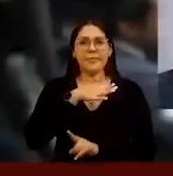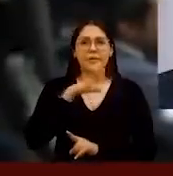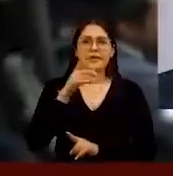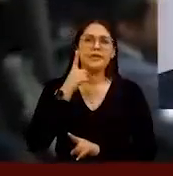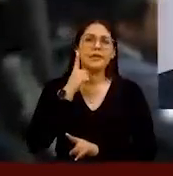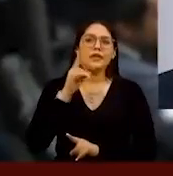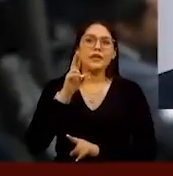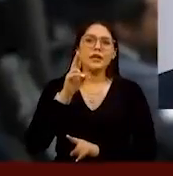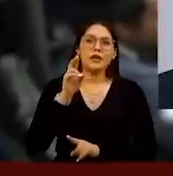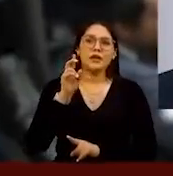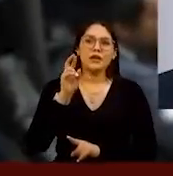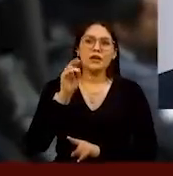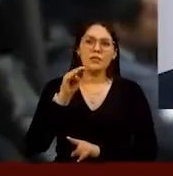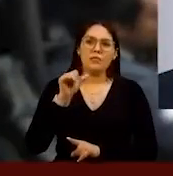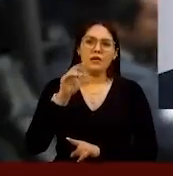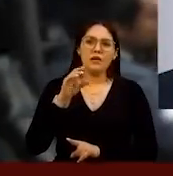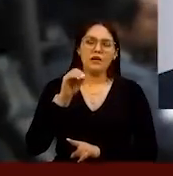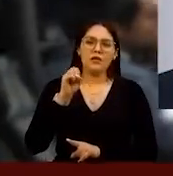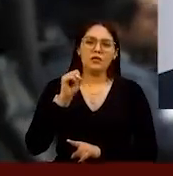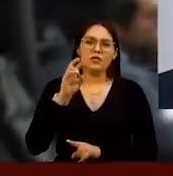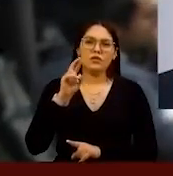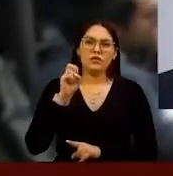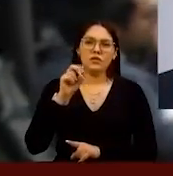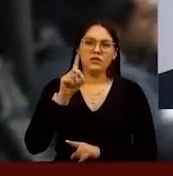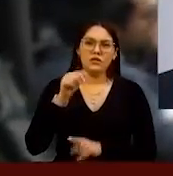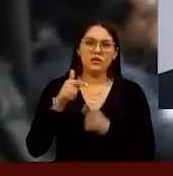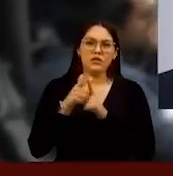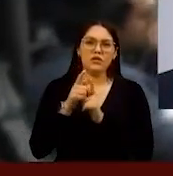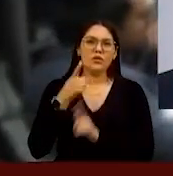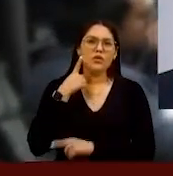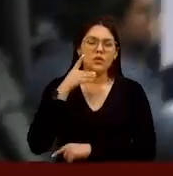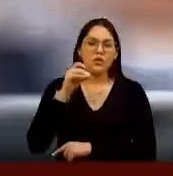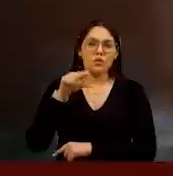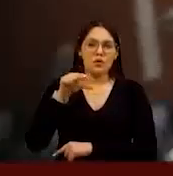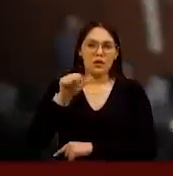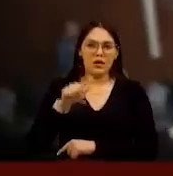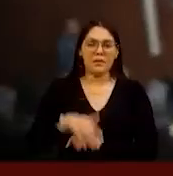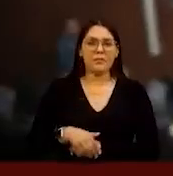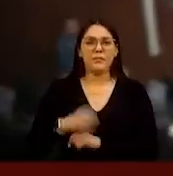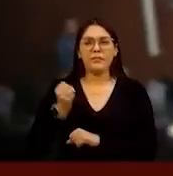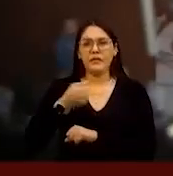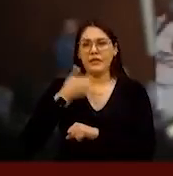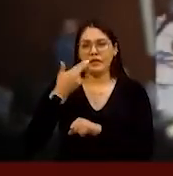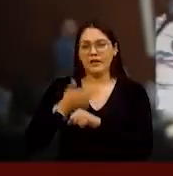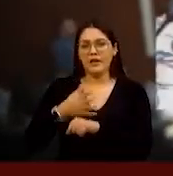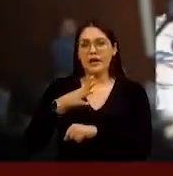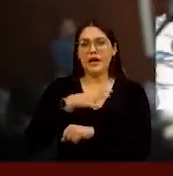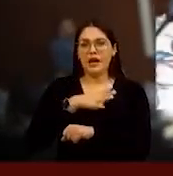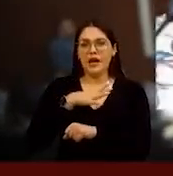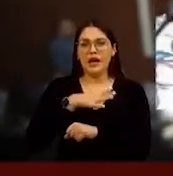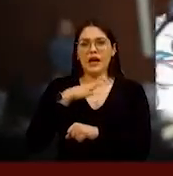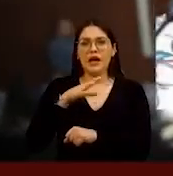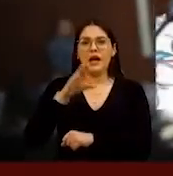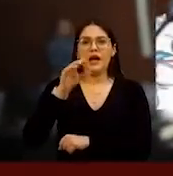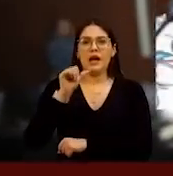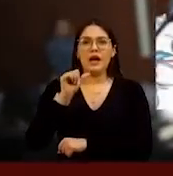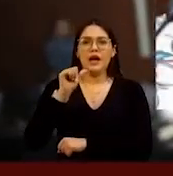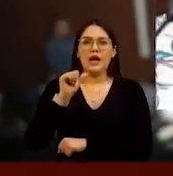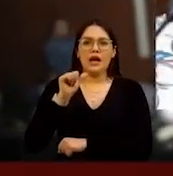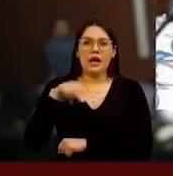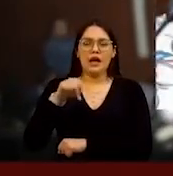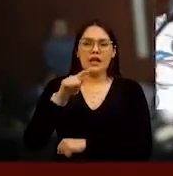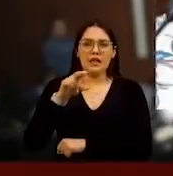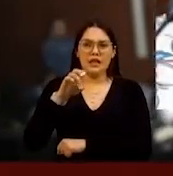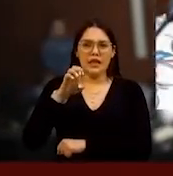diputado Rosendo Medina Filigrana, de Morena. En las secretarías estarán la senadora Antares Guadalupe Vázquez, de